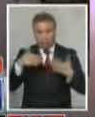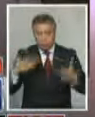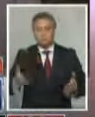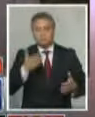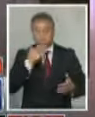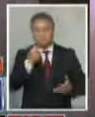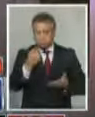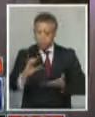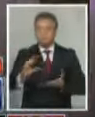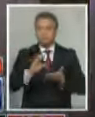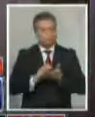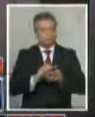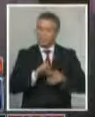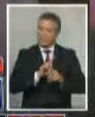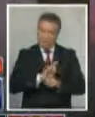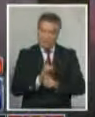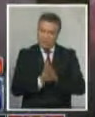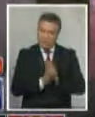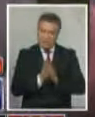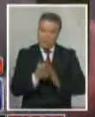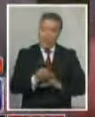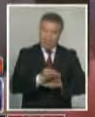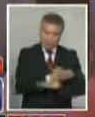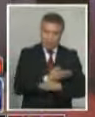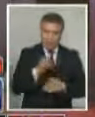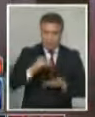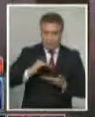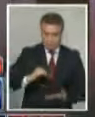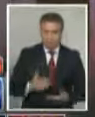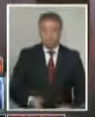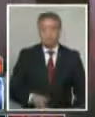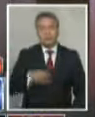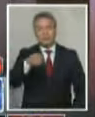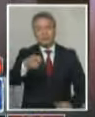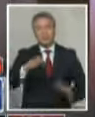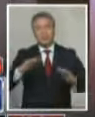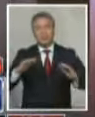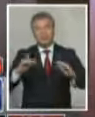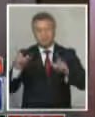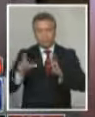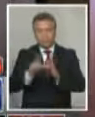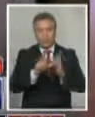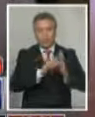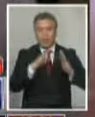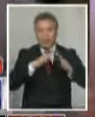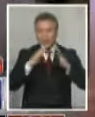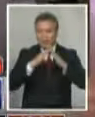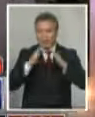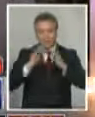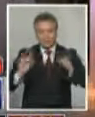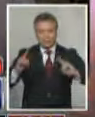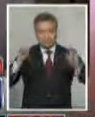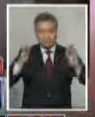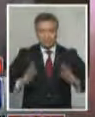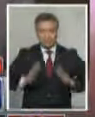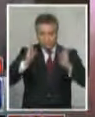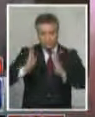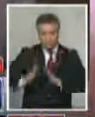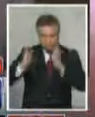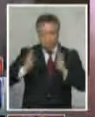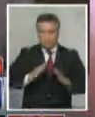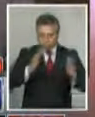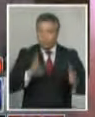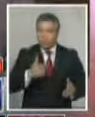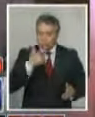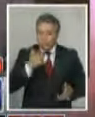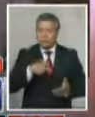recursos lo antes posible. Ministro, el sector inmobiliario es uno de los sectores que más se ha paralizado en el último tiempo, precisamente esperando